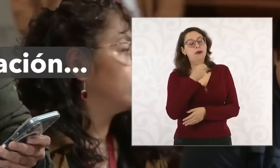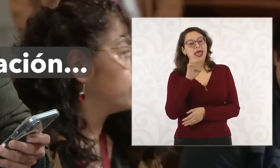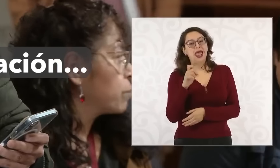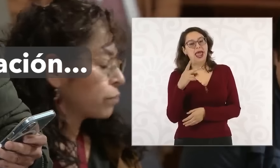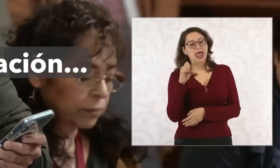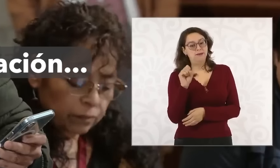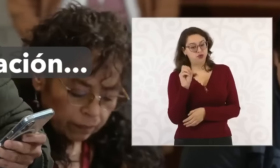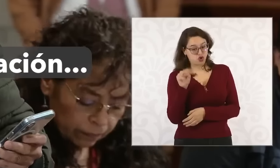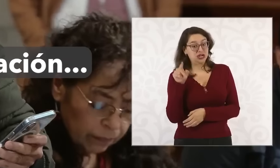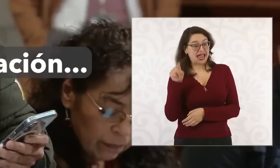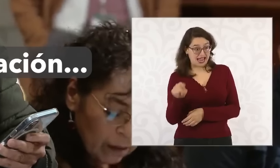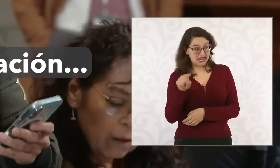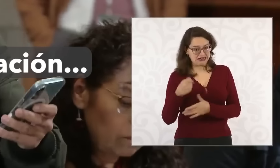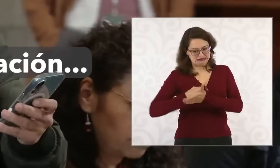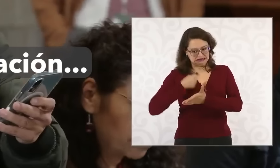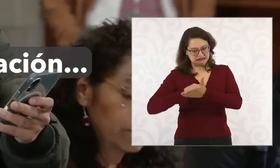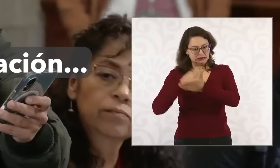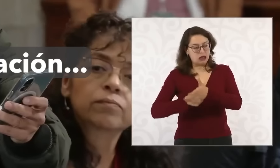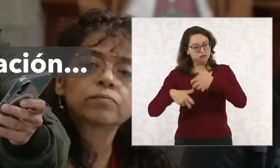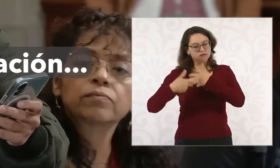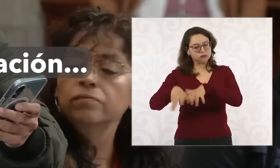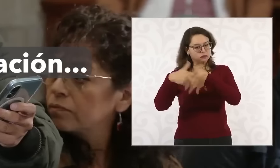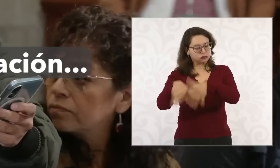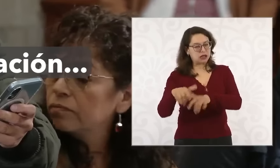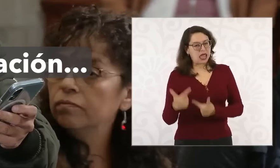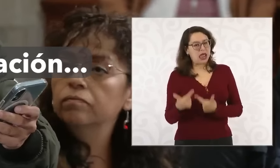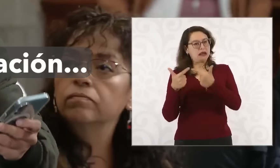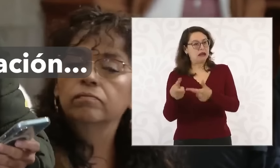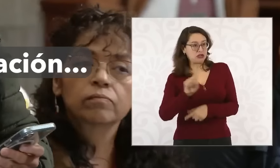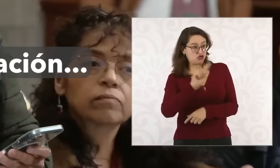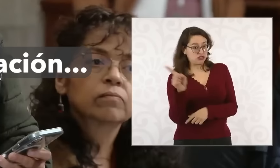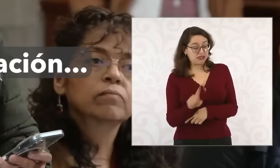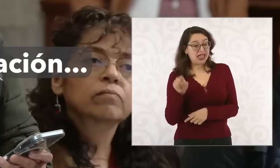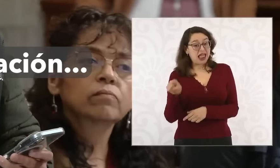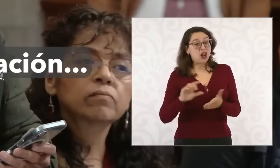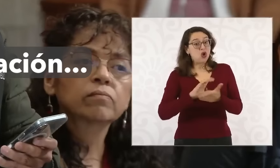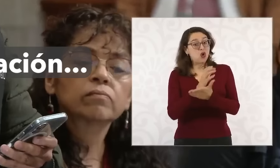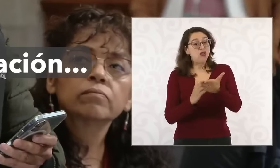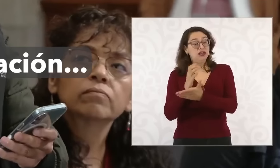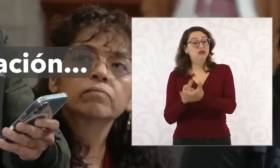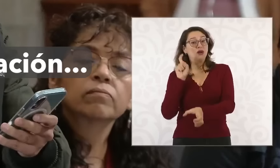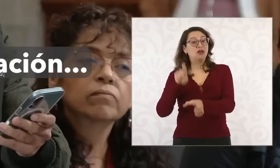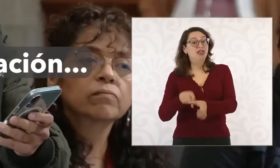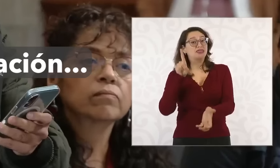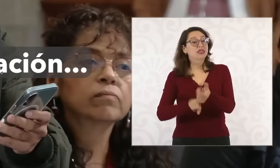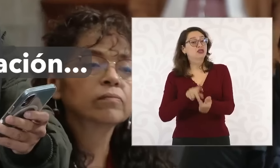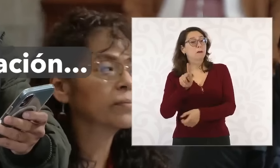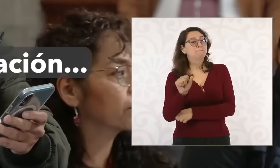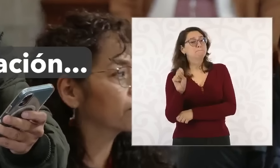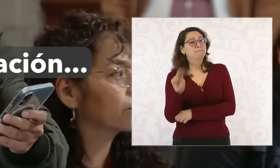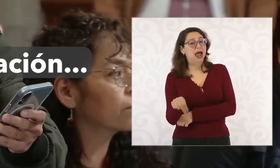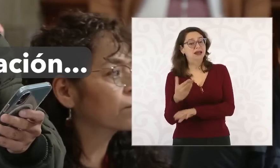principales impulsores de la marcha de la generación Z, y fue contratado por Acción Nacional, el PAN,